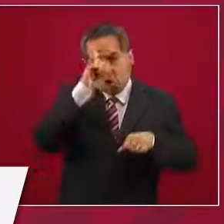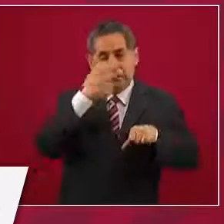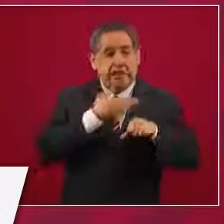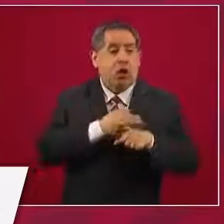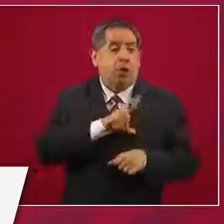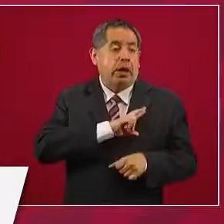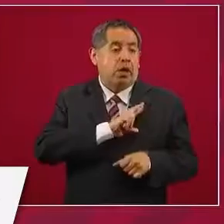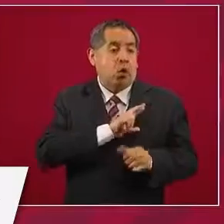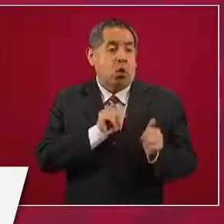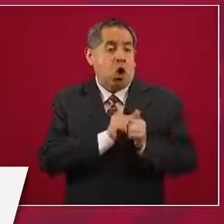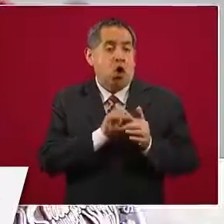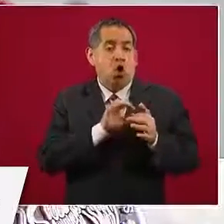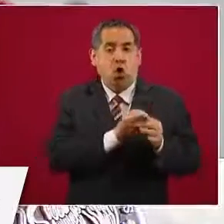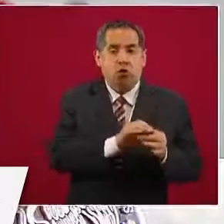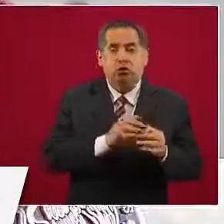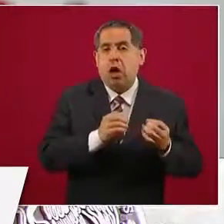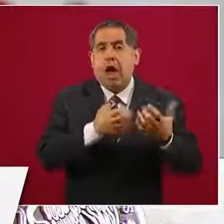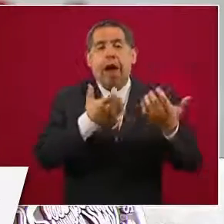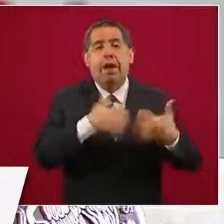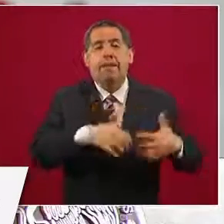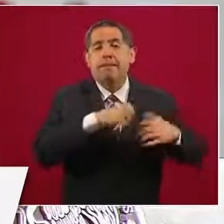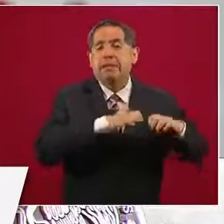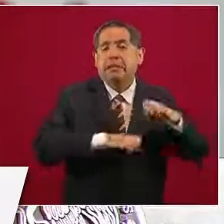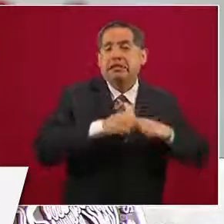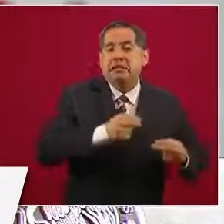particulares, empresarios,